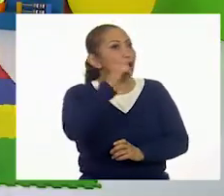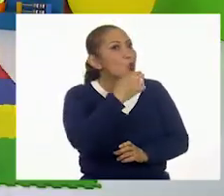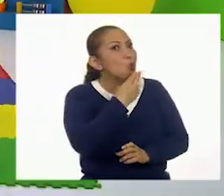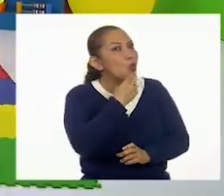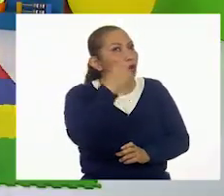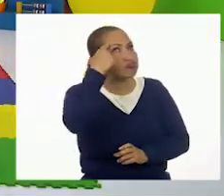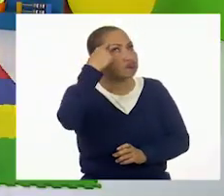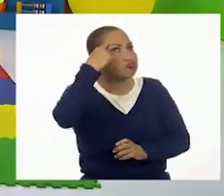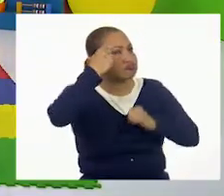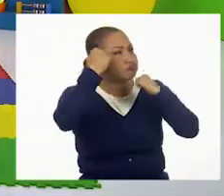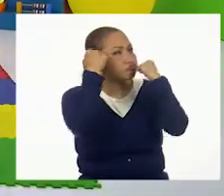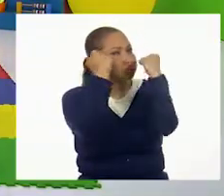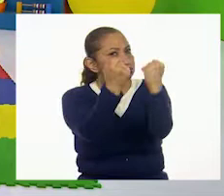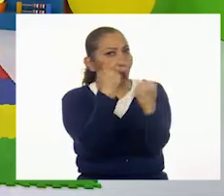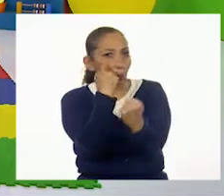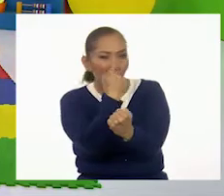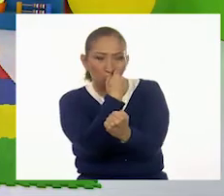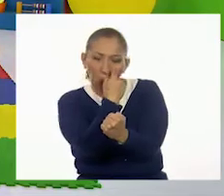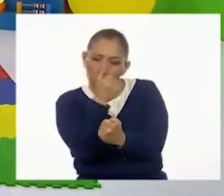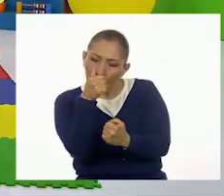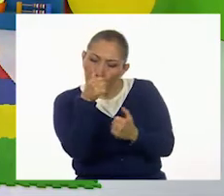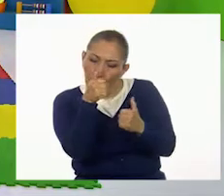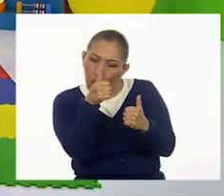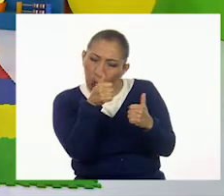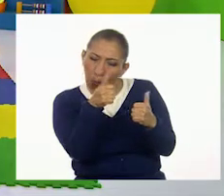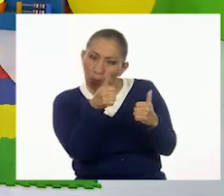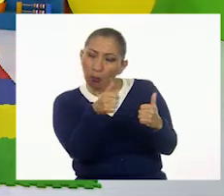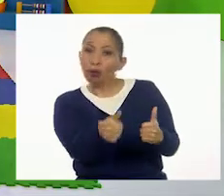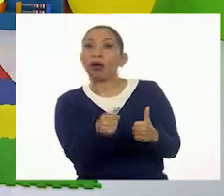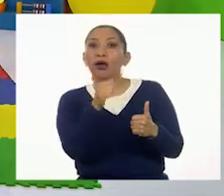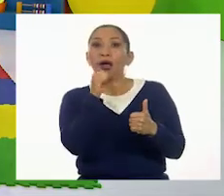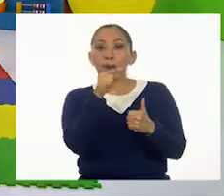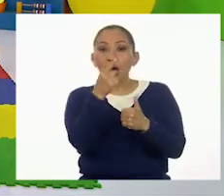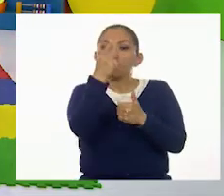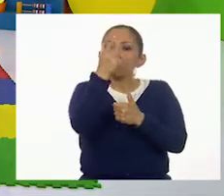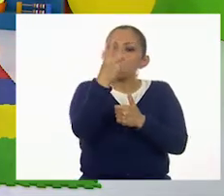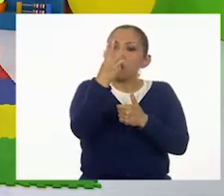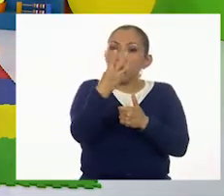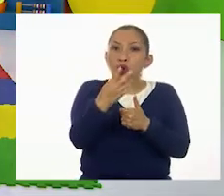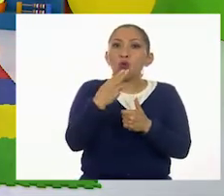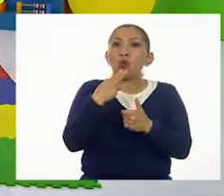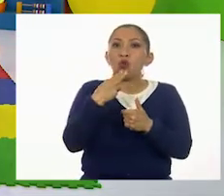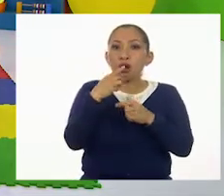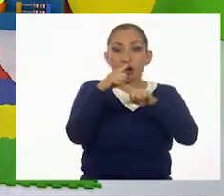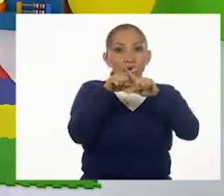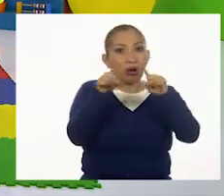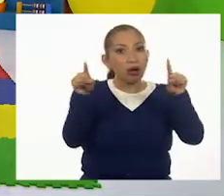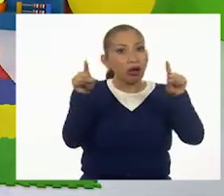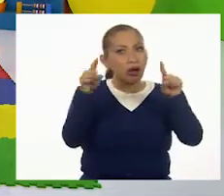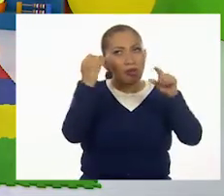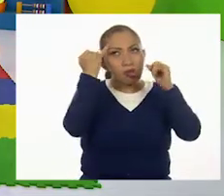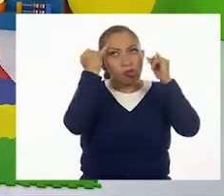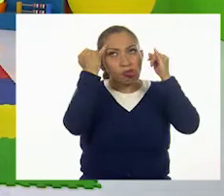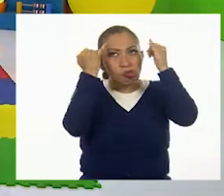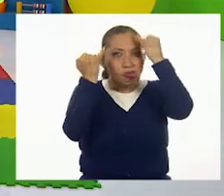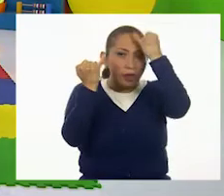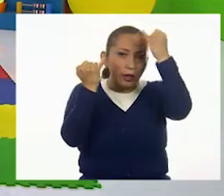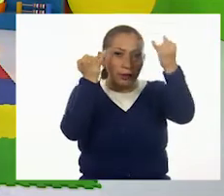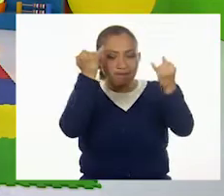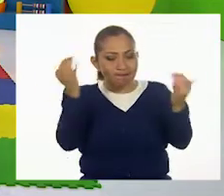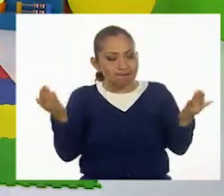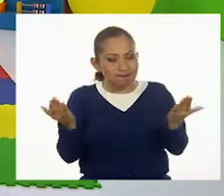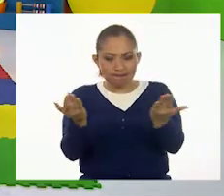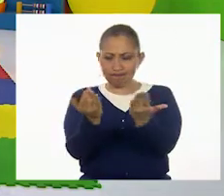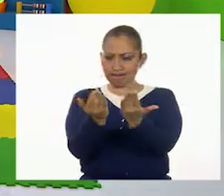usando nuestro poder de observación, así como al contar, utilizamos diferentes estrategias y